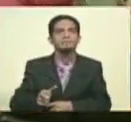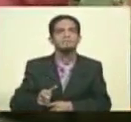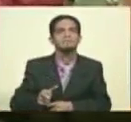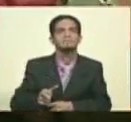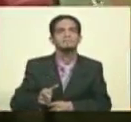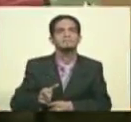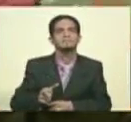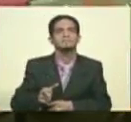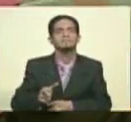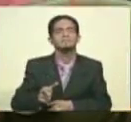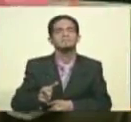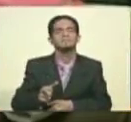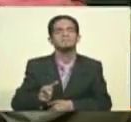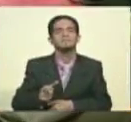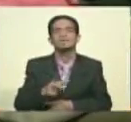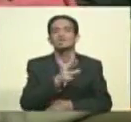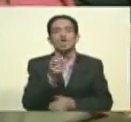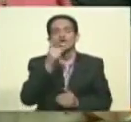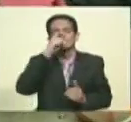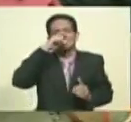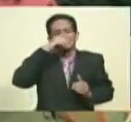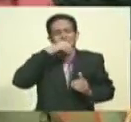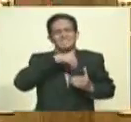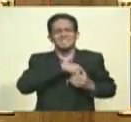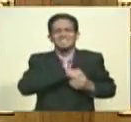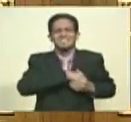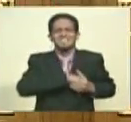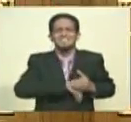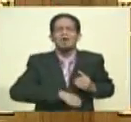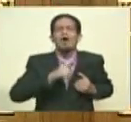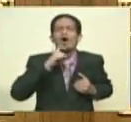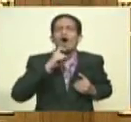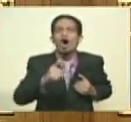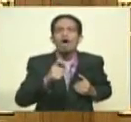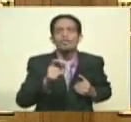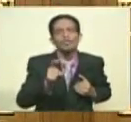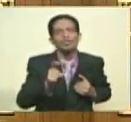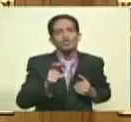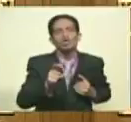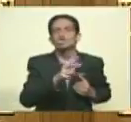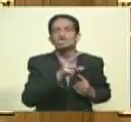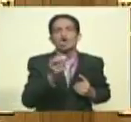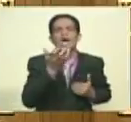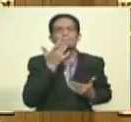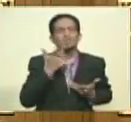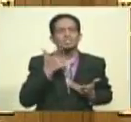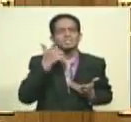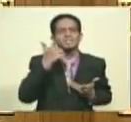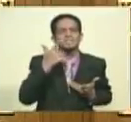no anidamos odios, no planificamos venganzas,